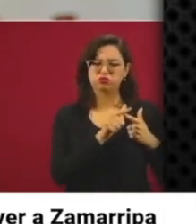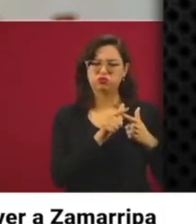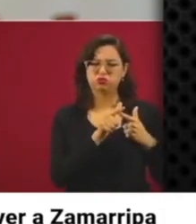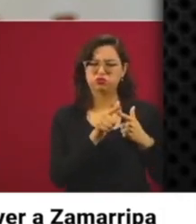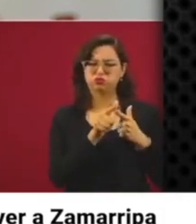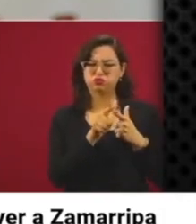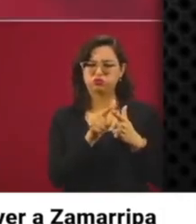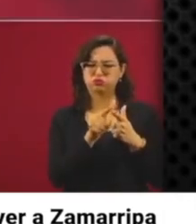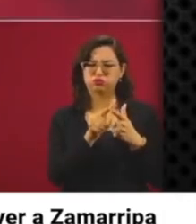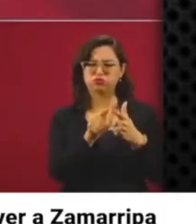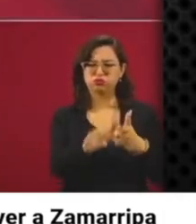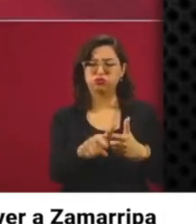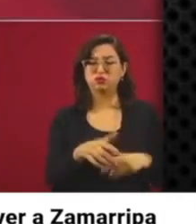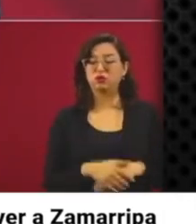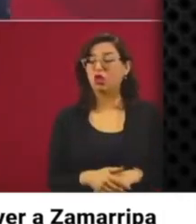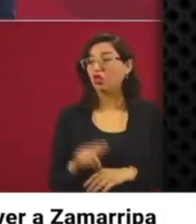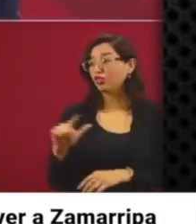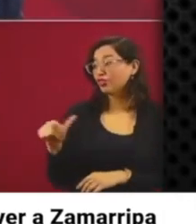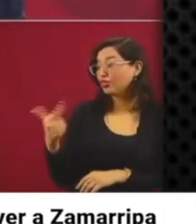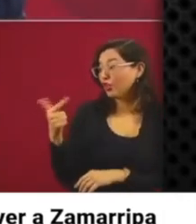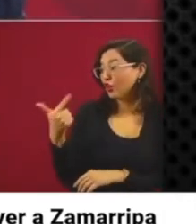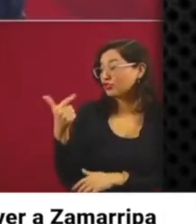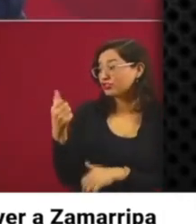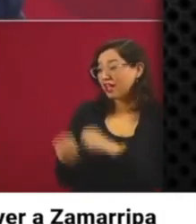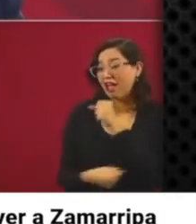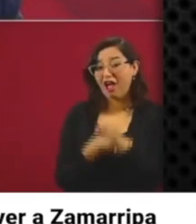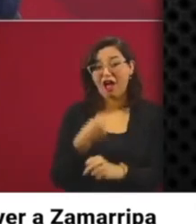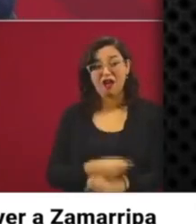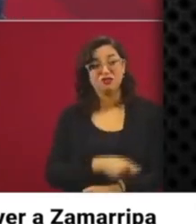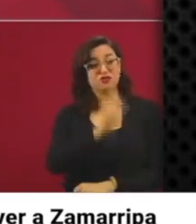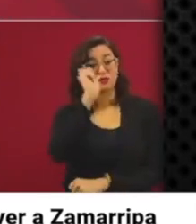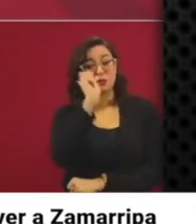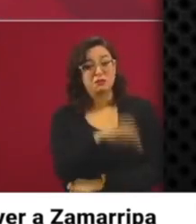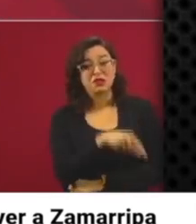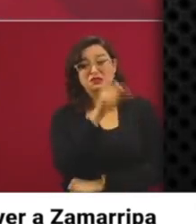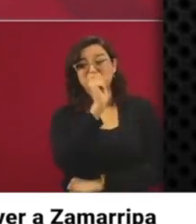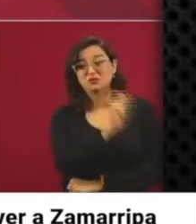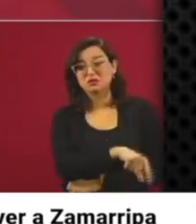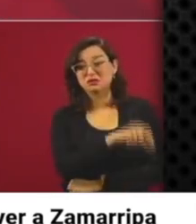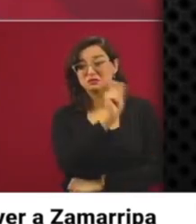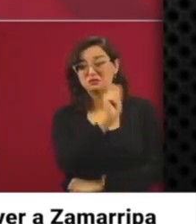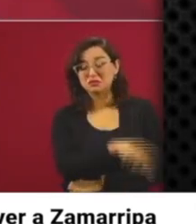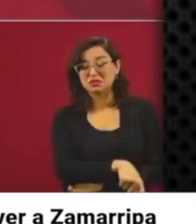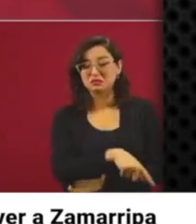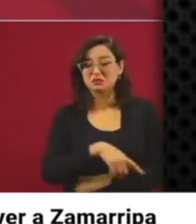¿Cuántos? 12 años. ¿Sí? Y